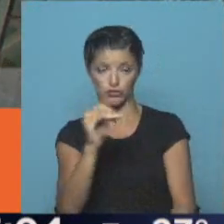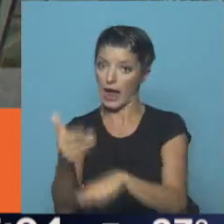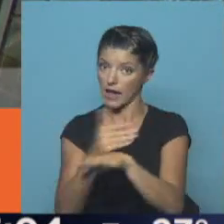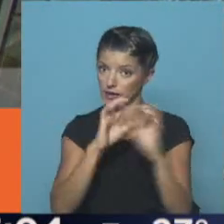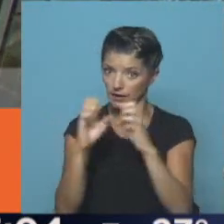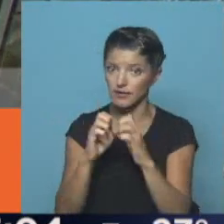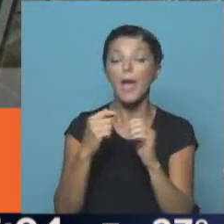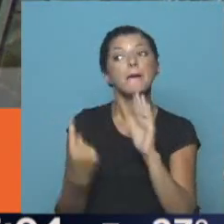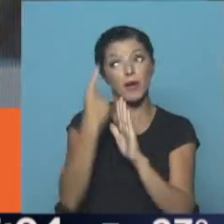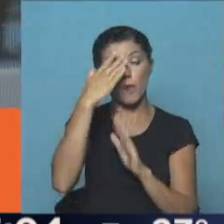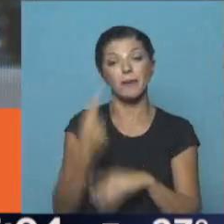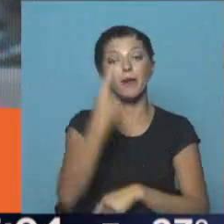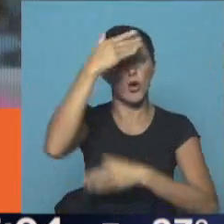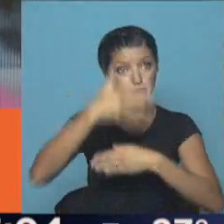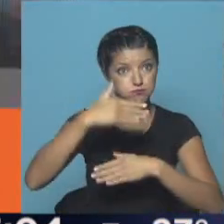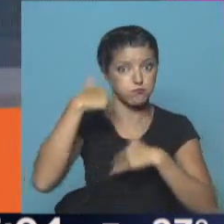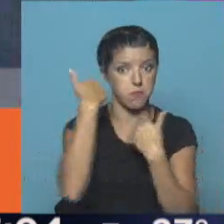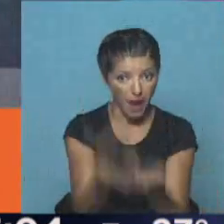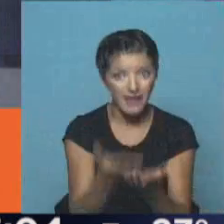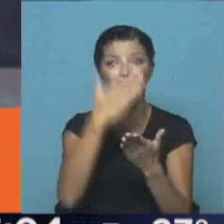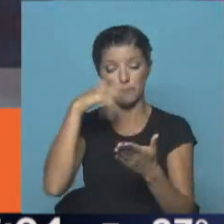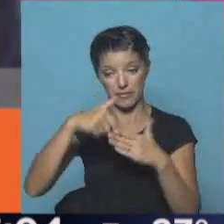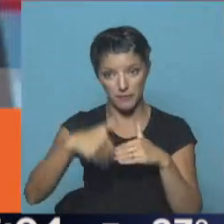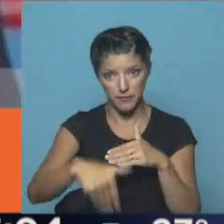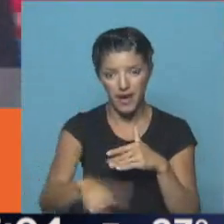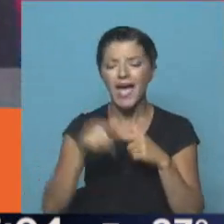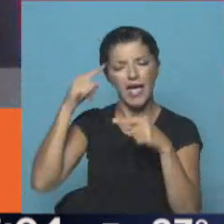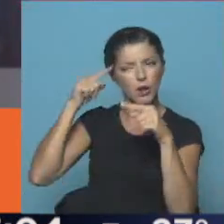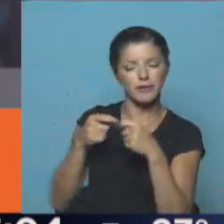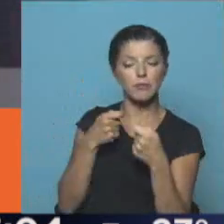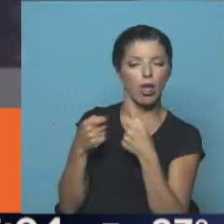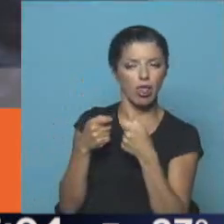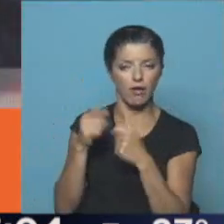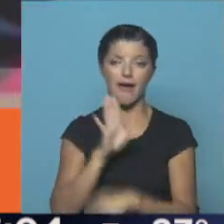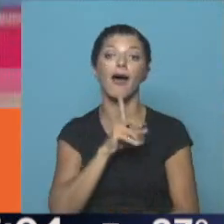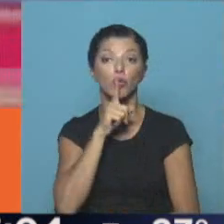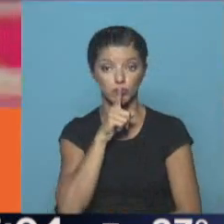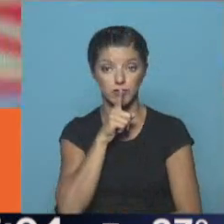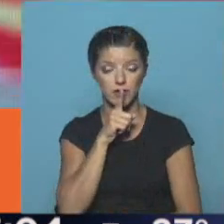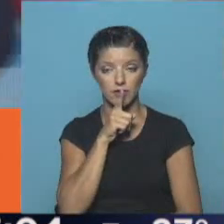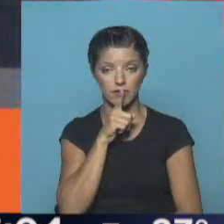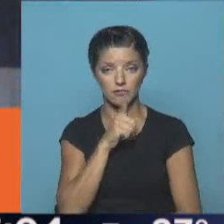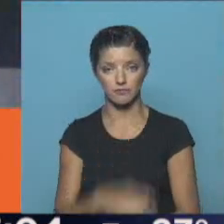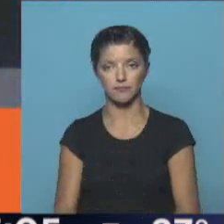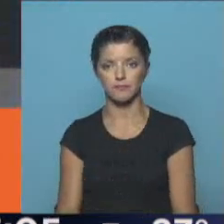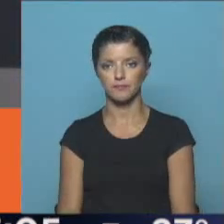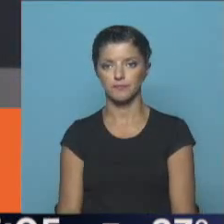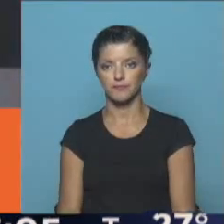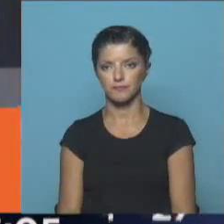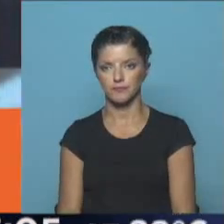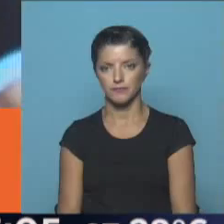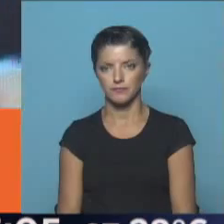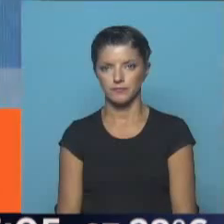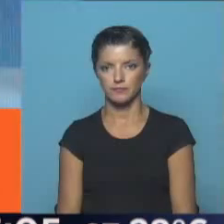después de la caída del muro. Sí. Con la idea de acorralar a Rusia, Sí. digamos, ¿no? De acorralar a Rusia, y que eso hizo que crujiera el